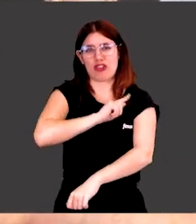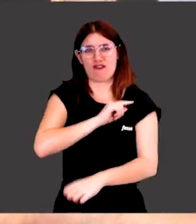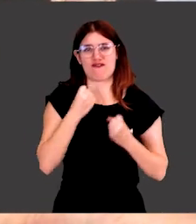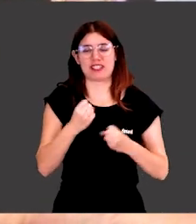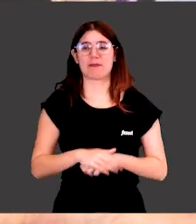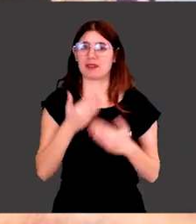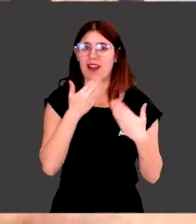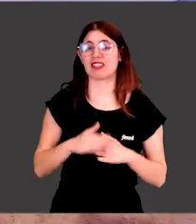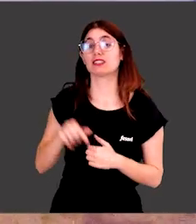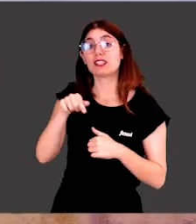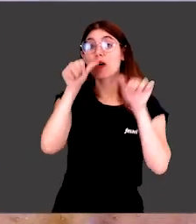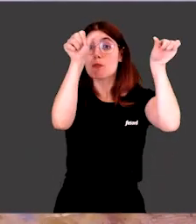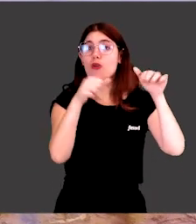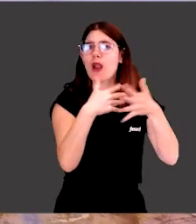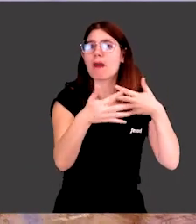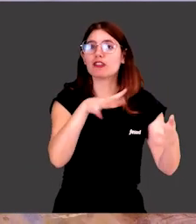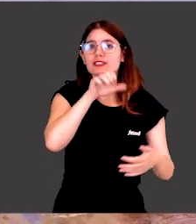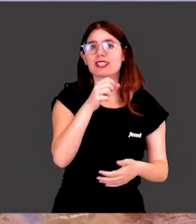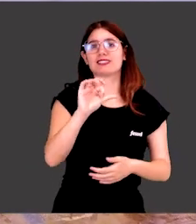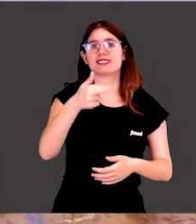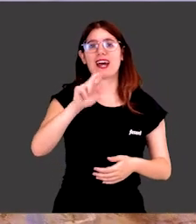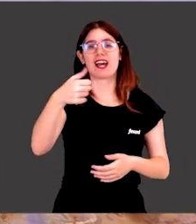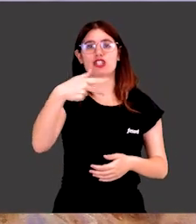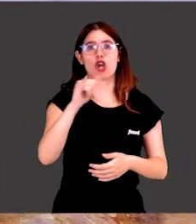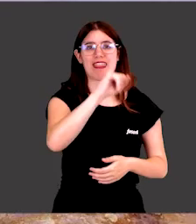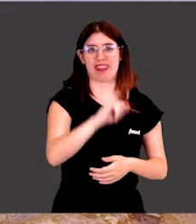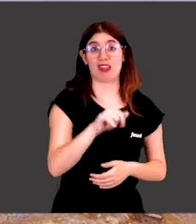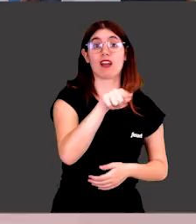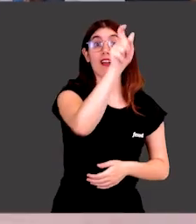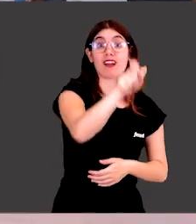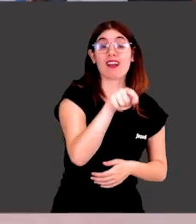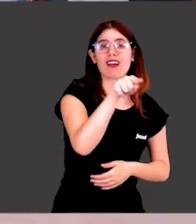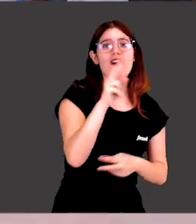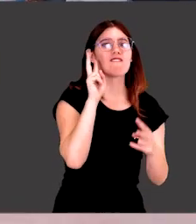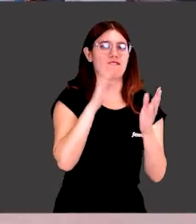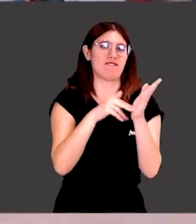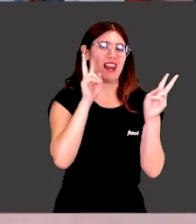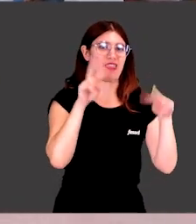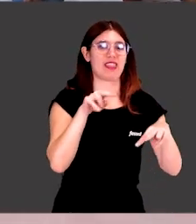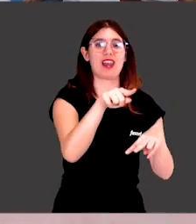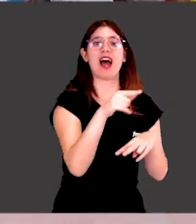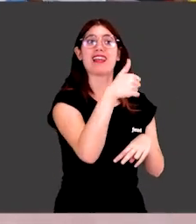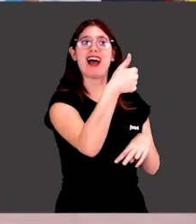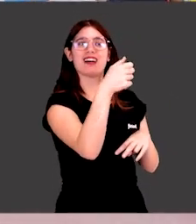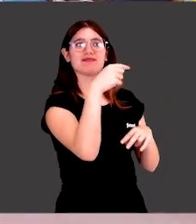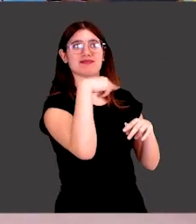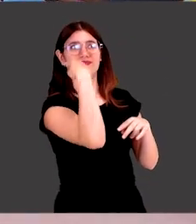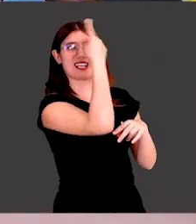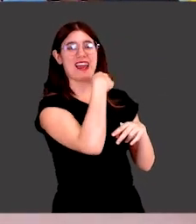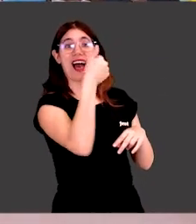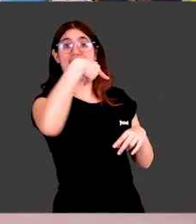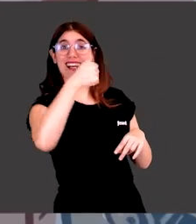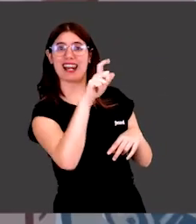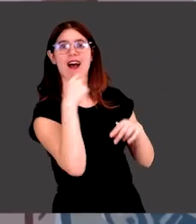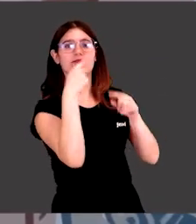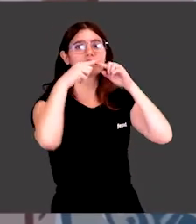emocionada. Muchas gracias. El mural es obra de la artista valenciana Sara Chóliz. En él destaca la figura central de una Ángela Nieto